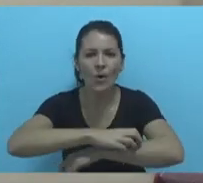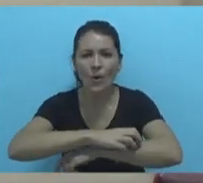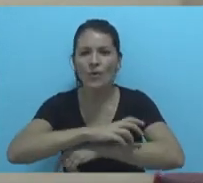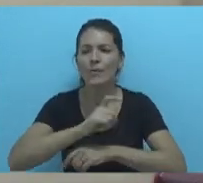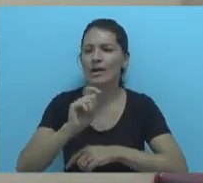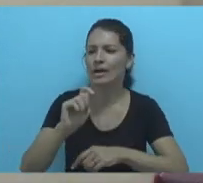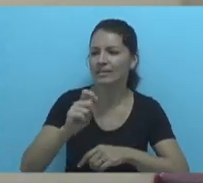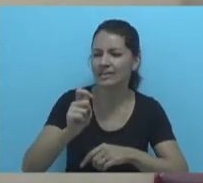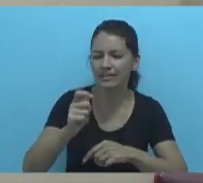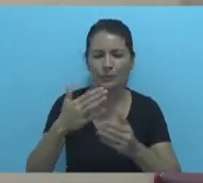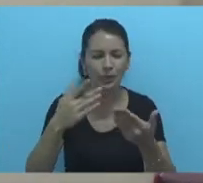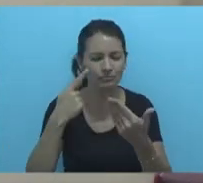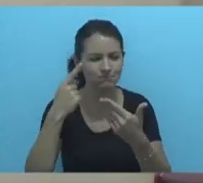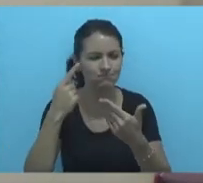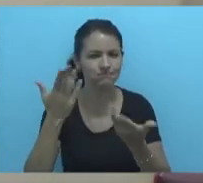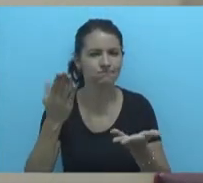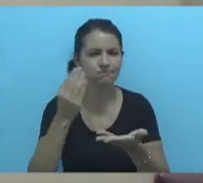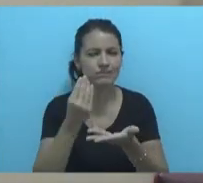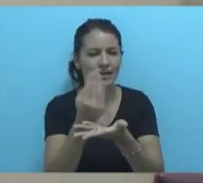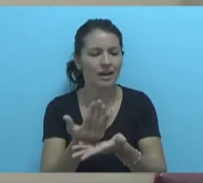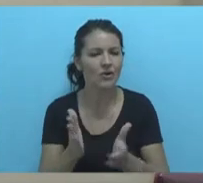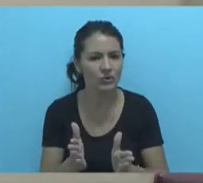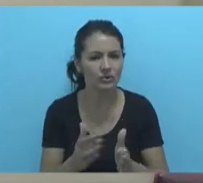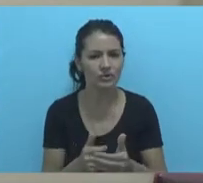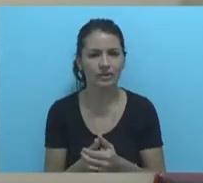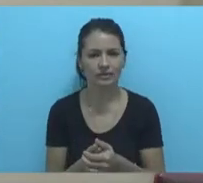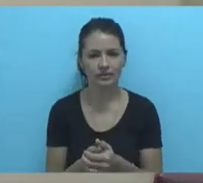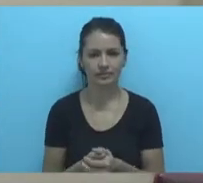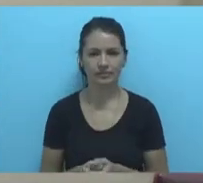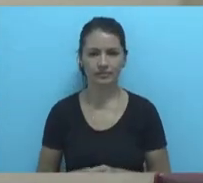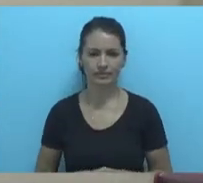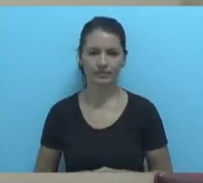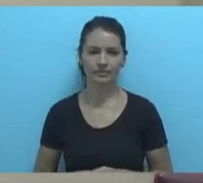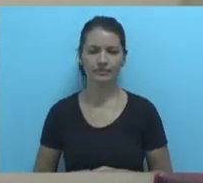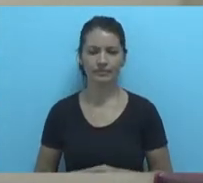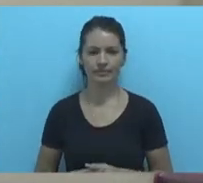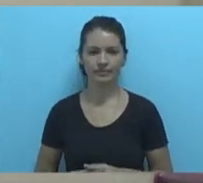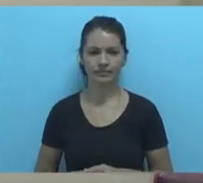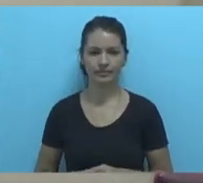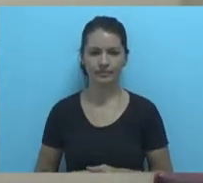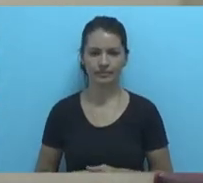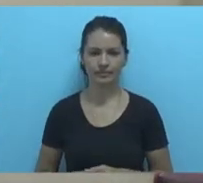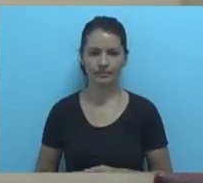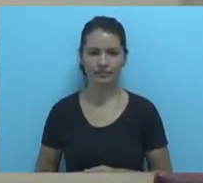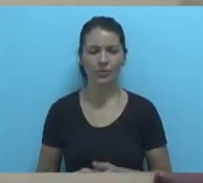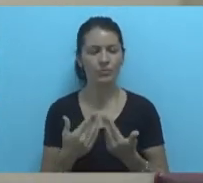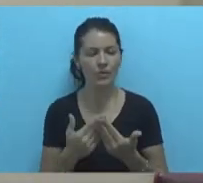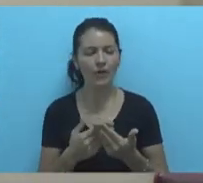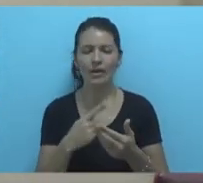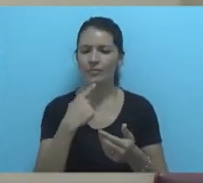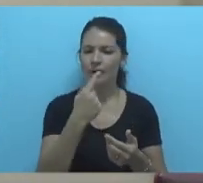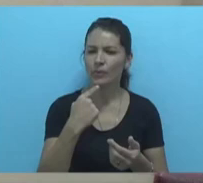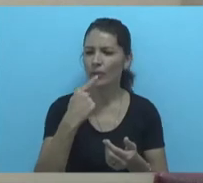organizaciones, de los movimientos sociales, de toda la República Argentina que se lleve adelante ese relevamiento